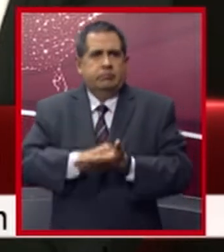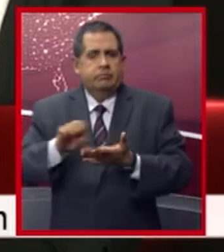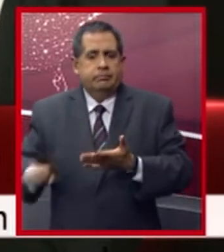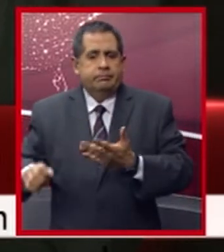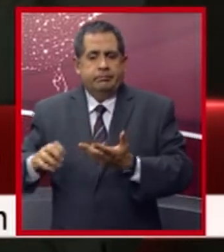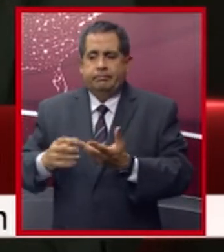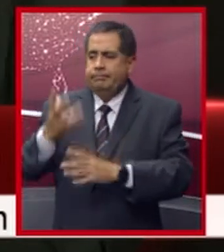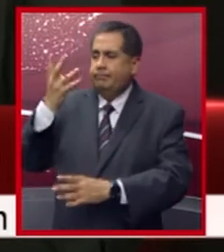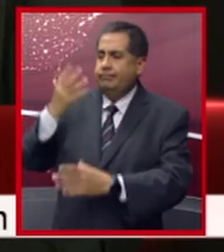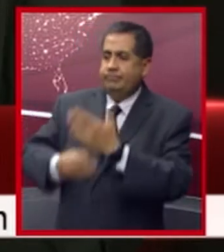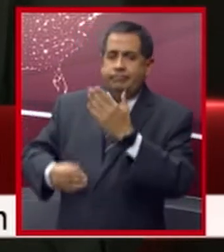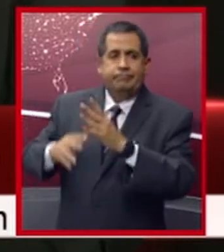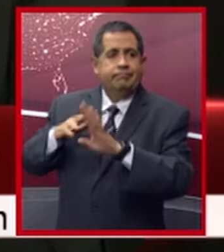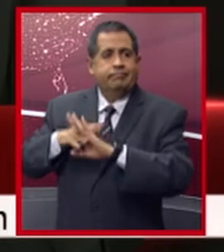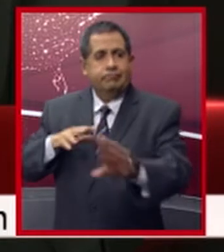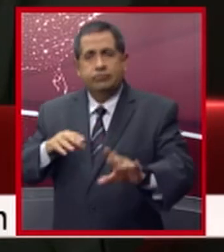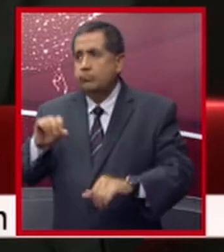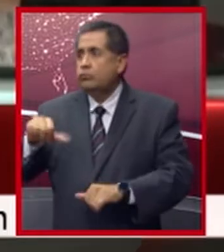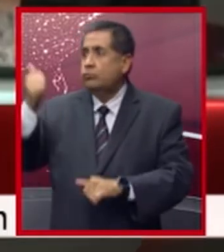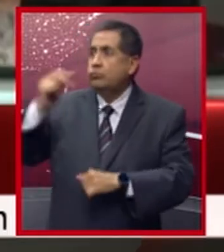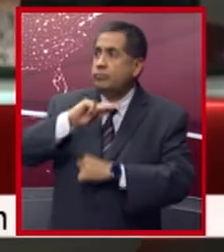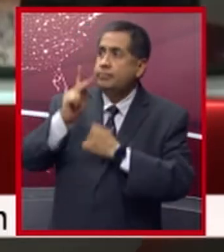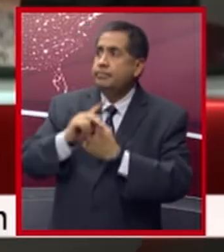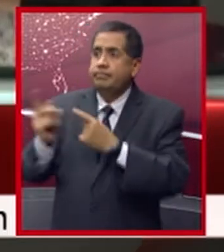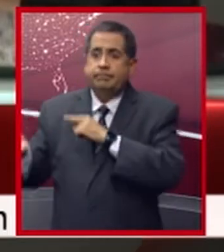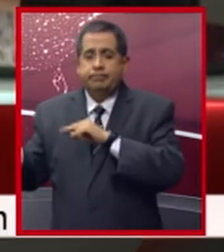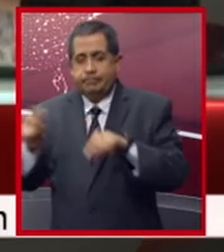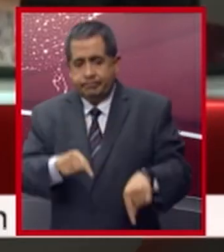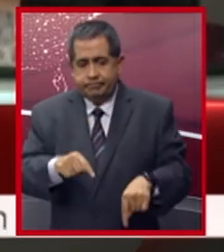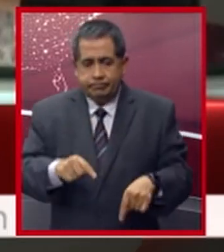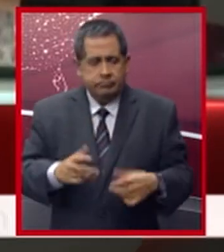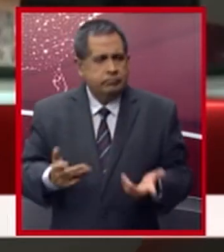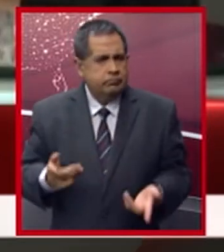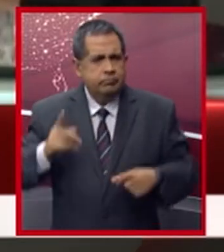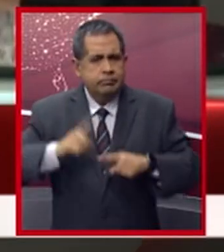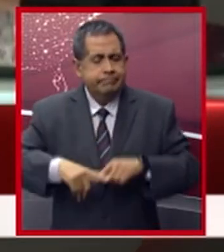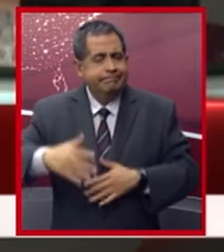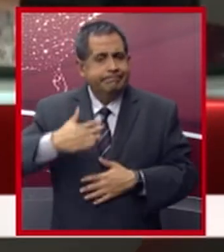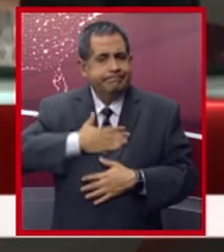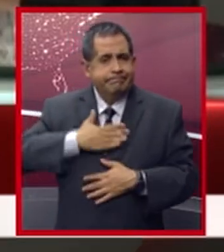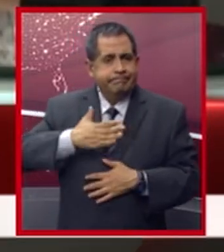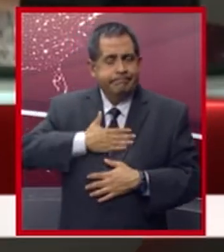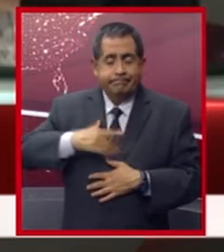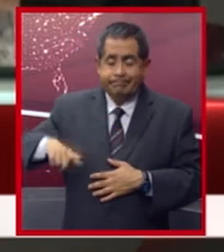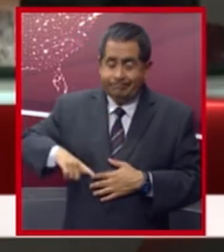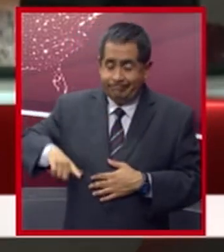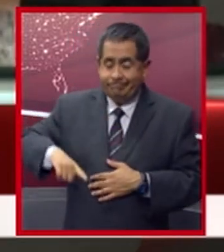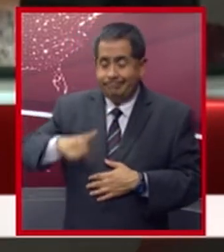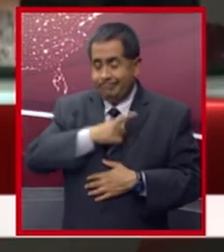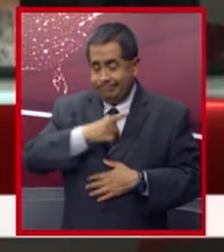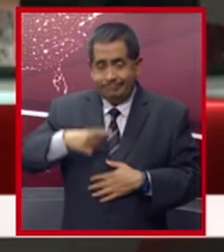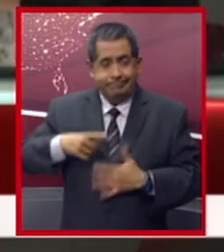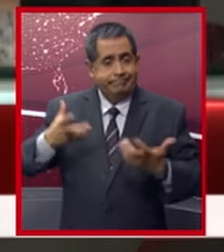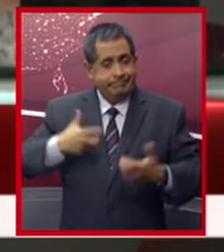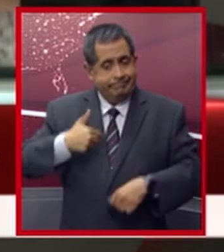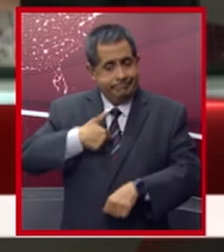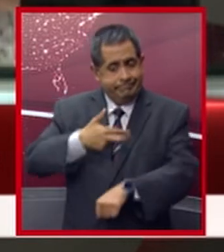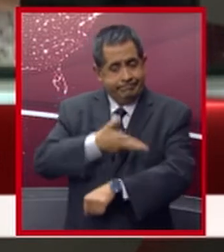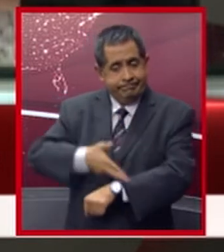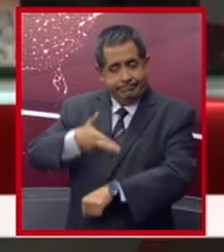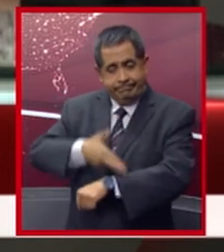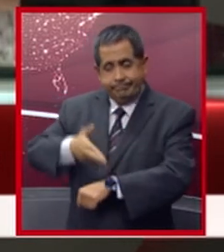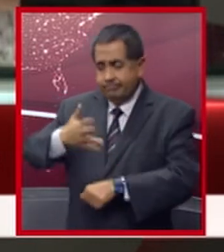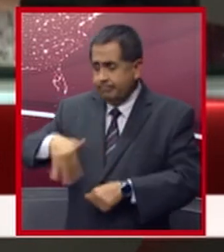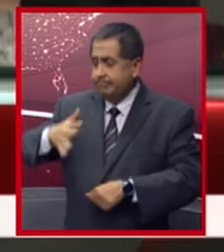viene expulsado de otro país, será el Estado a través de los consulados quienes hagan los trámites. O sea, el